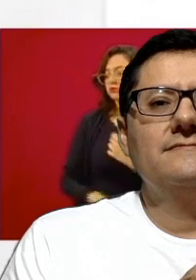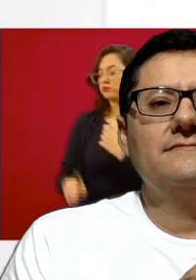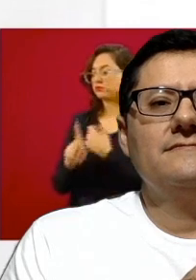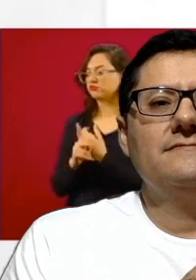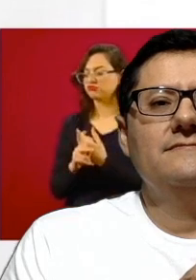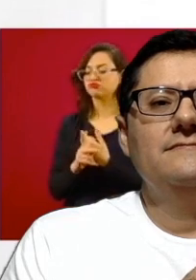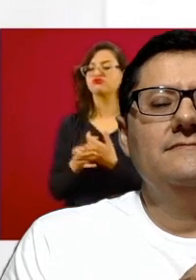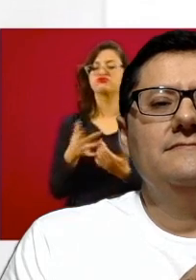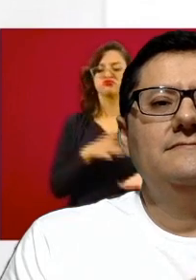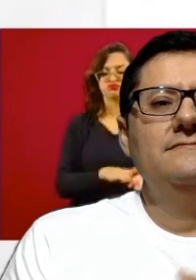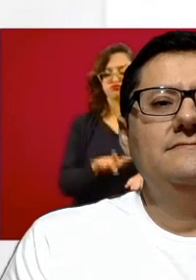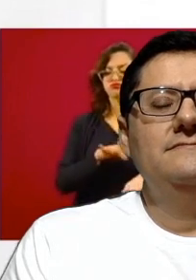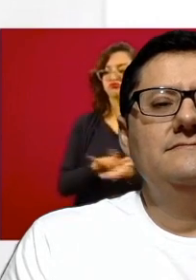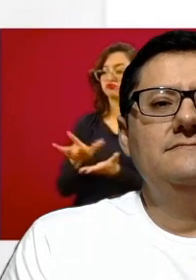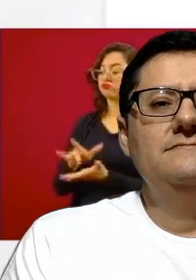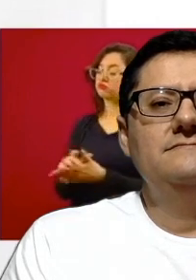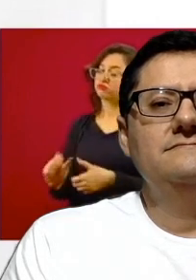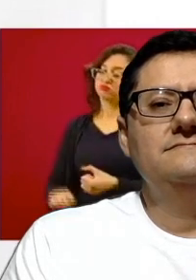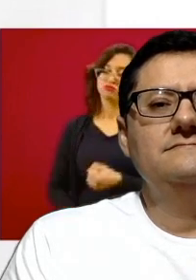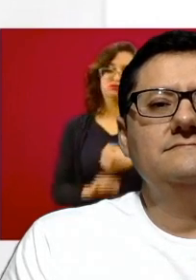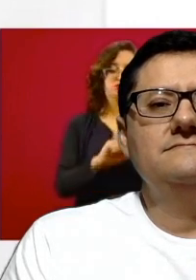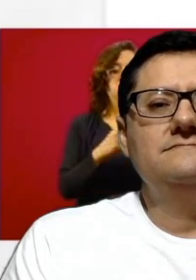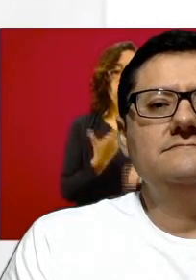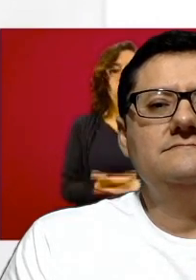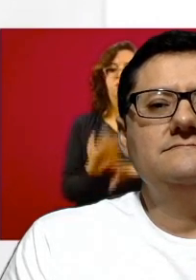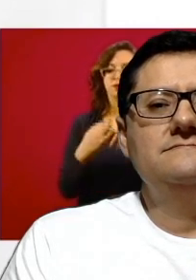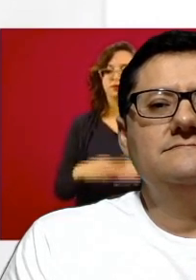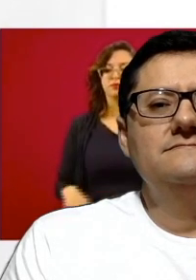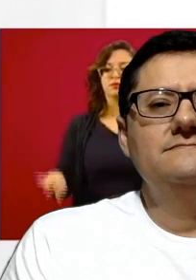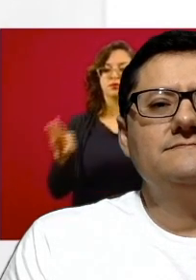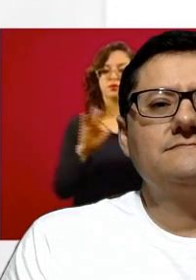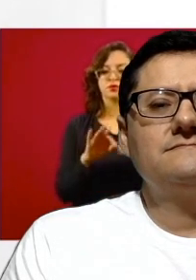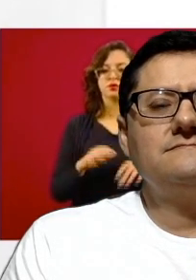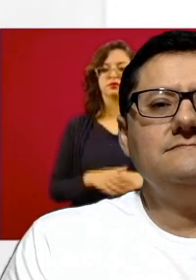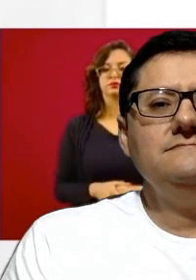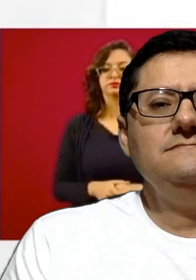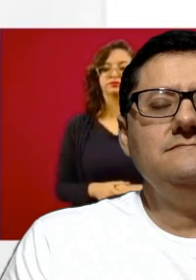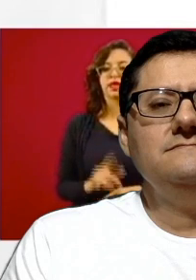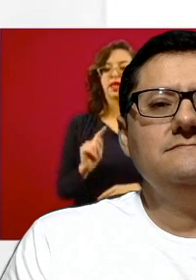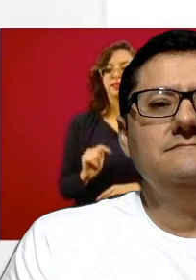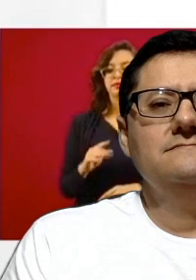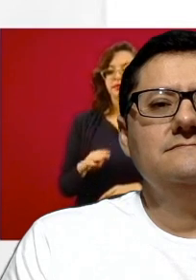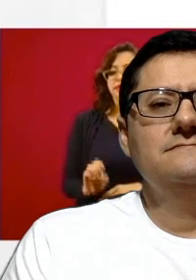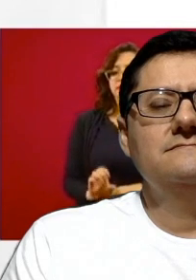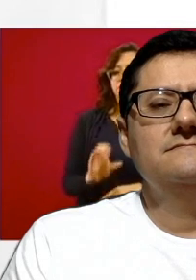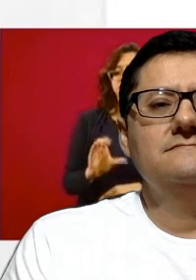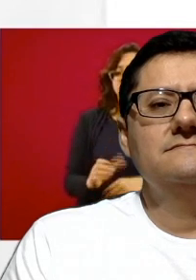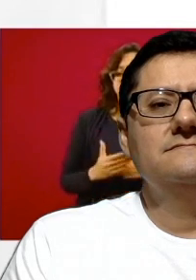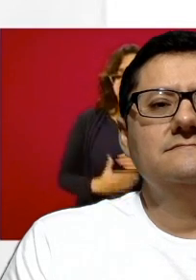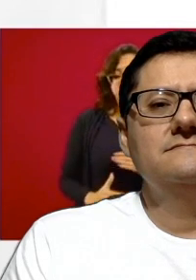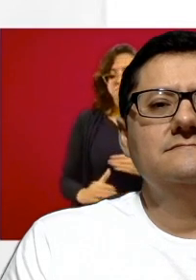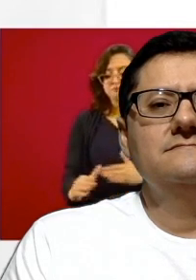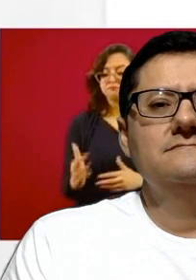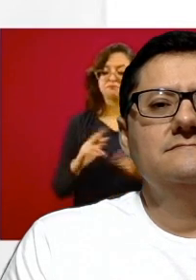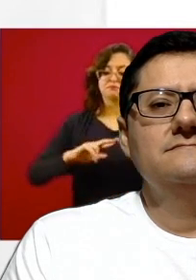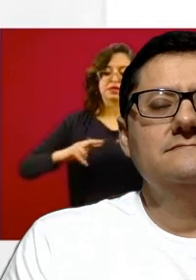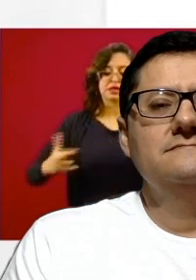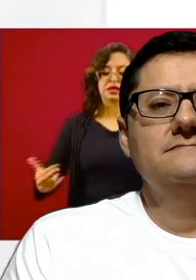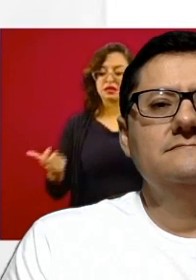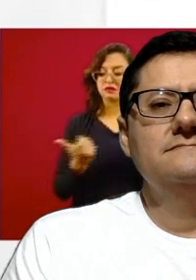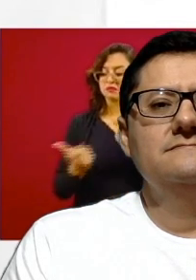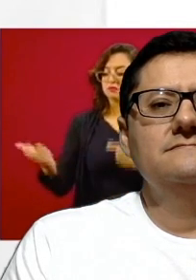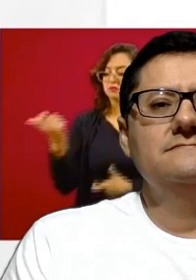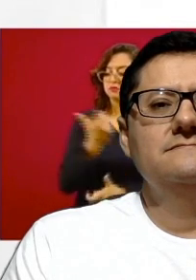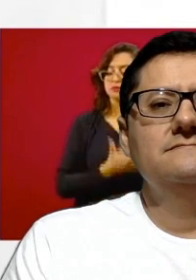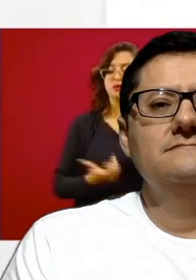nuestras economías integradas. El tratado permitirá que nuestra exitosa relación económica, una de las más